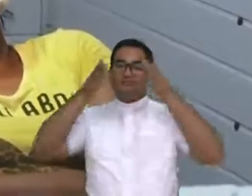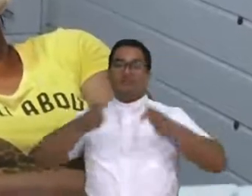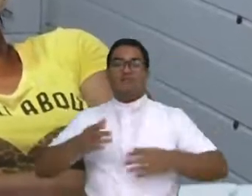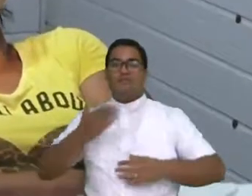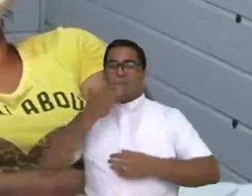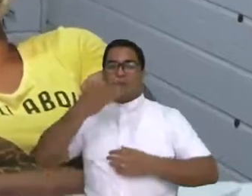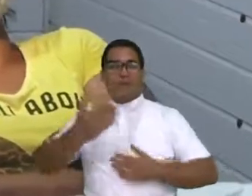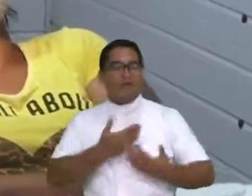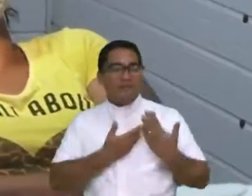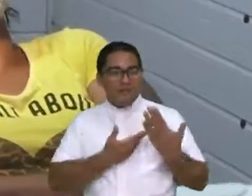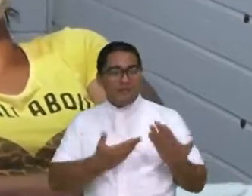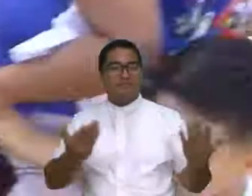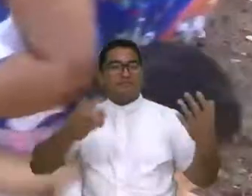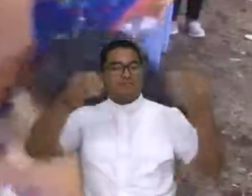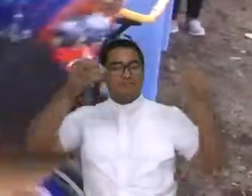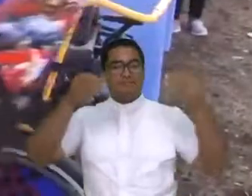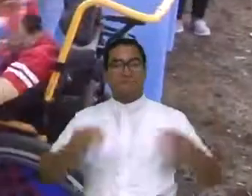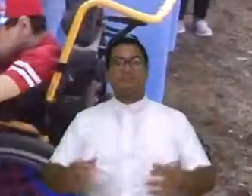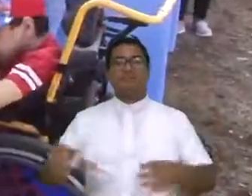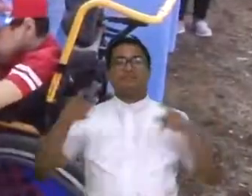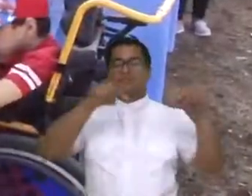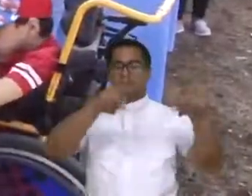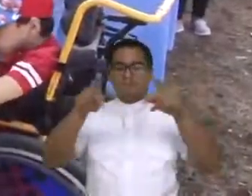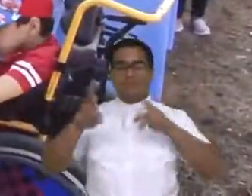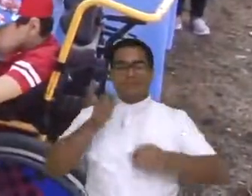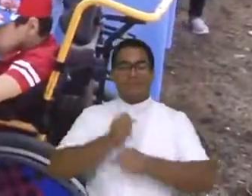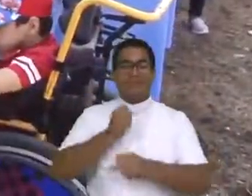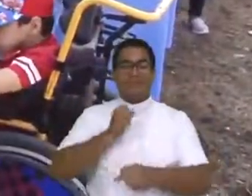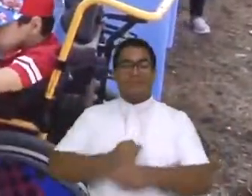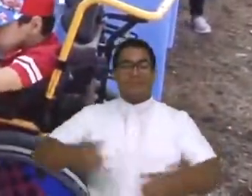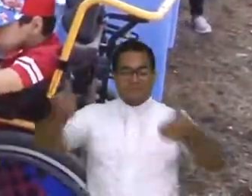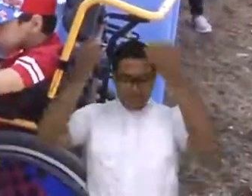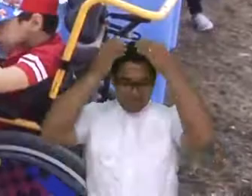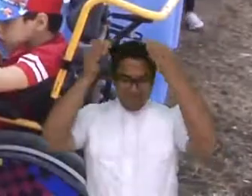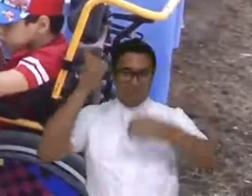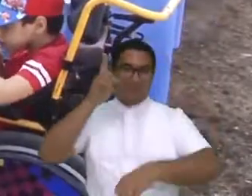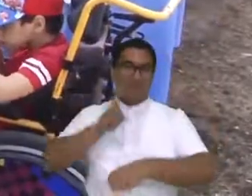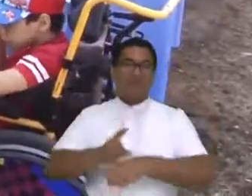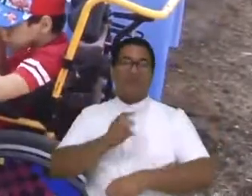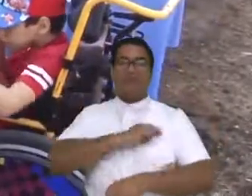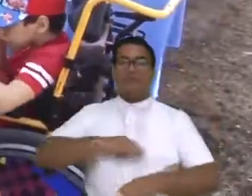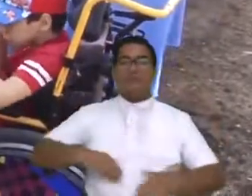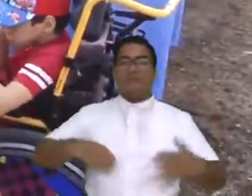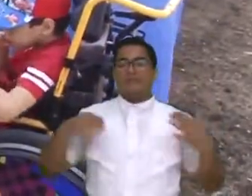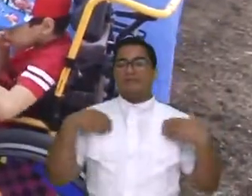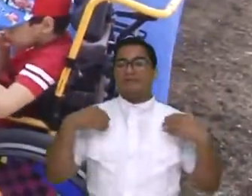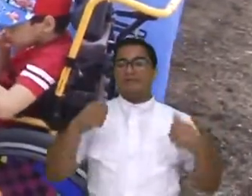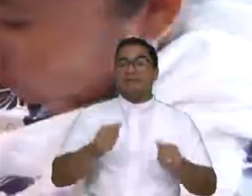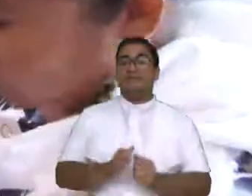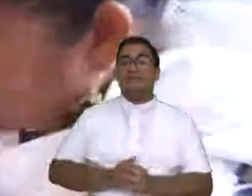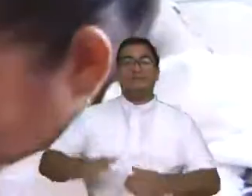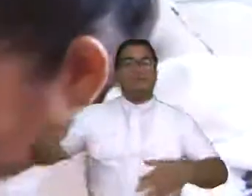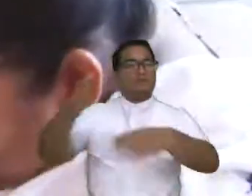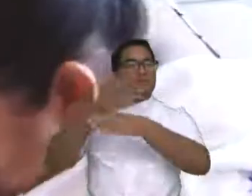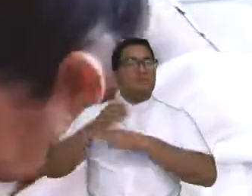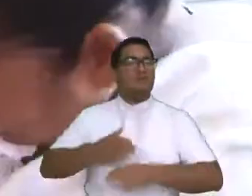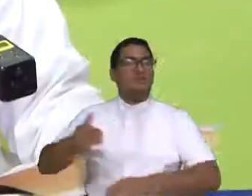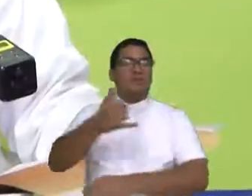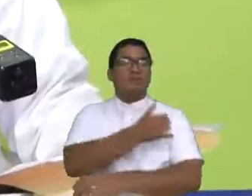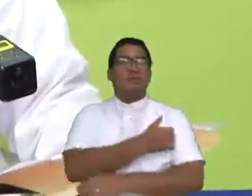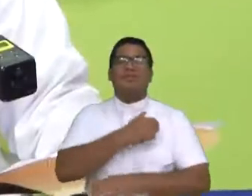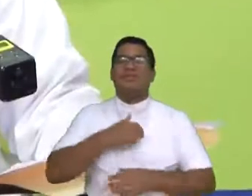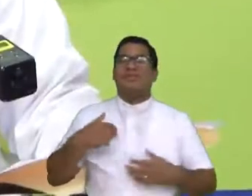calor humano y con calidad por el personal del Ministerio de Salud. Además, en las unidades de salud realizamos lo